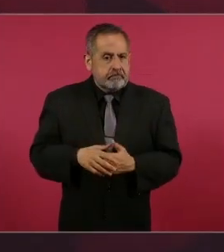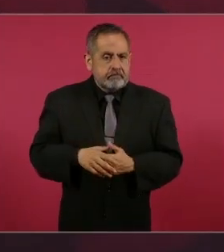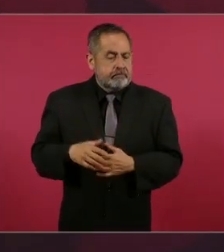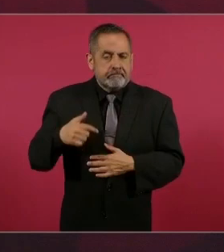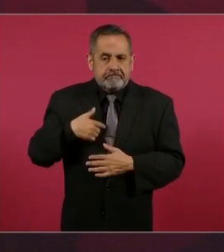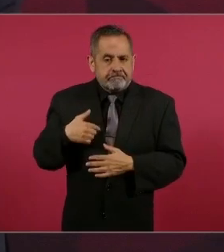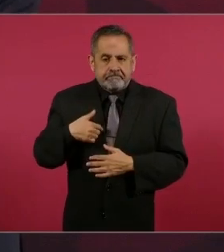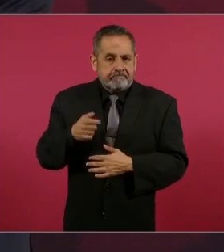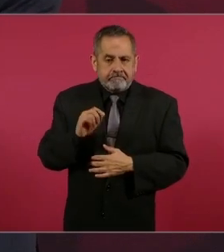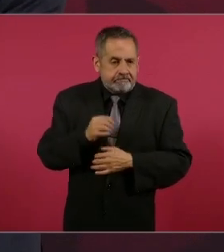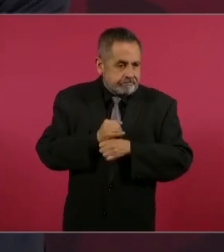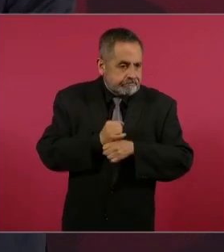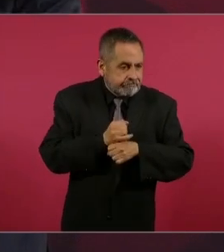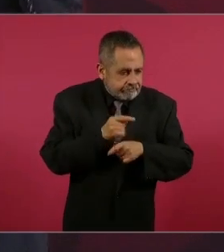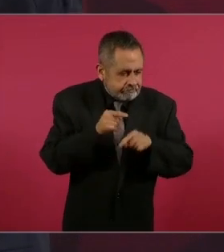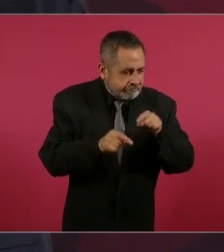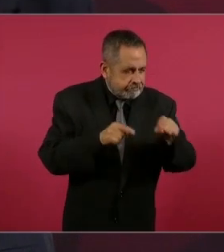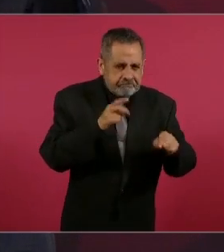estar yo